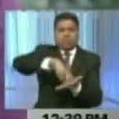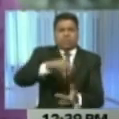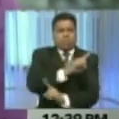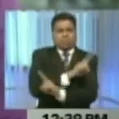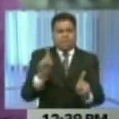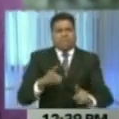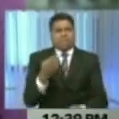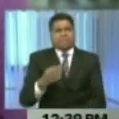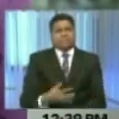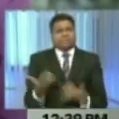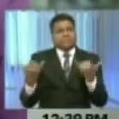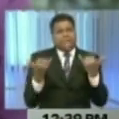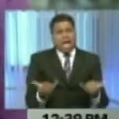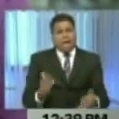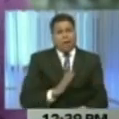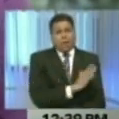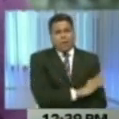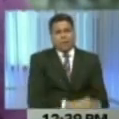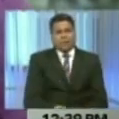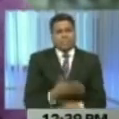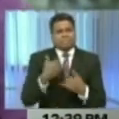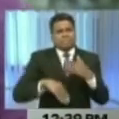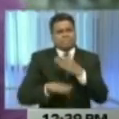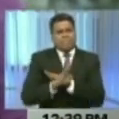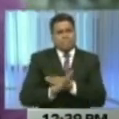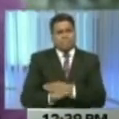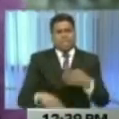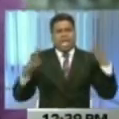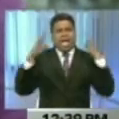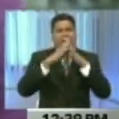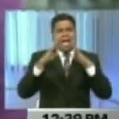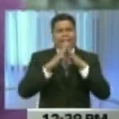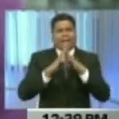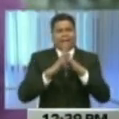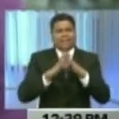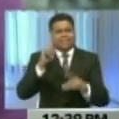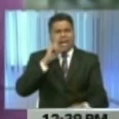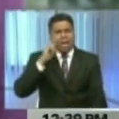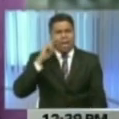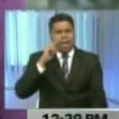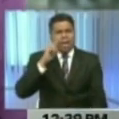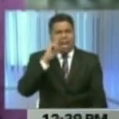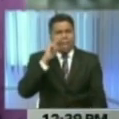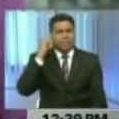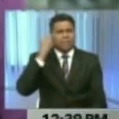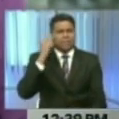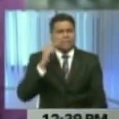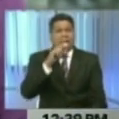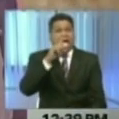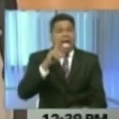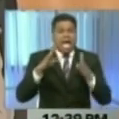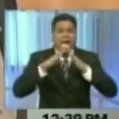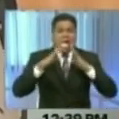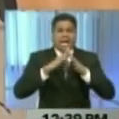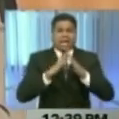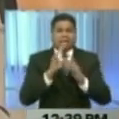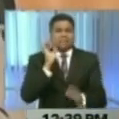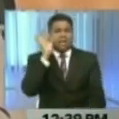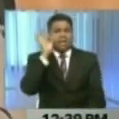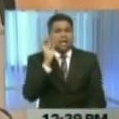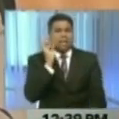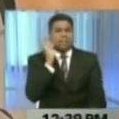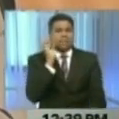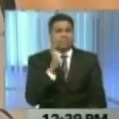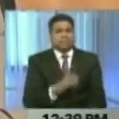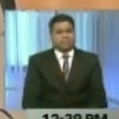Bueno, amigos, de inmediato nos trasladamos a Casa Amarilla, sede de la Cancillería venezolana. Vamos a escuchar a la ministra de Relaciones Exteriores, Delcy Rodríguez. Como